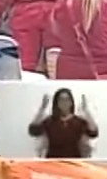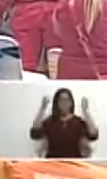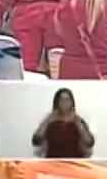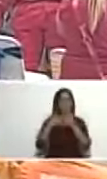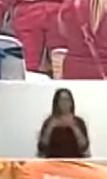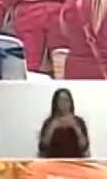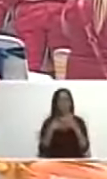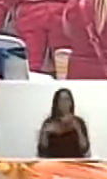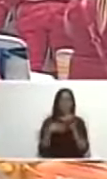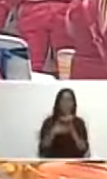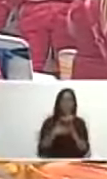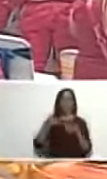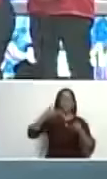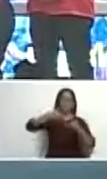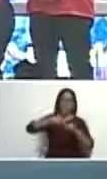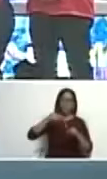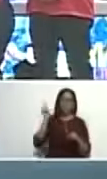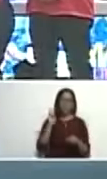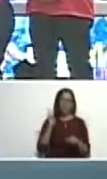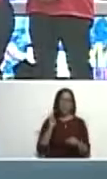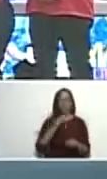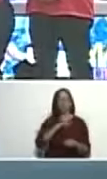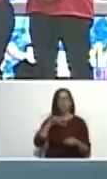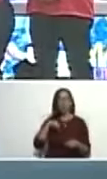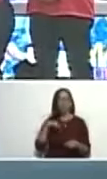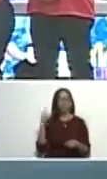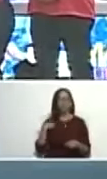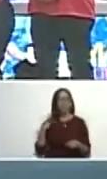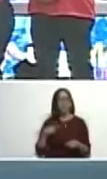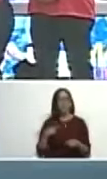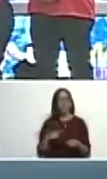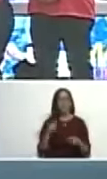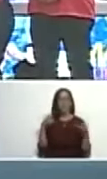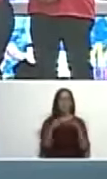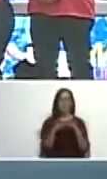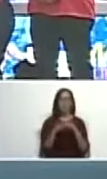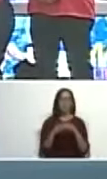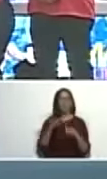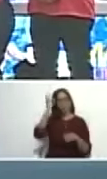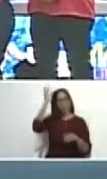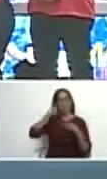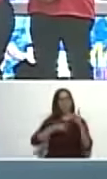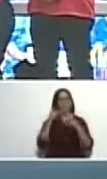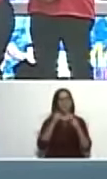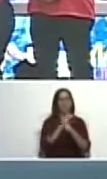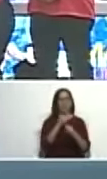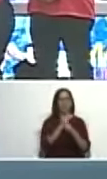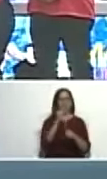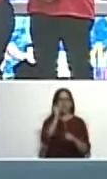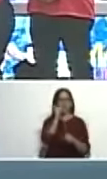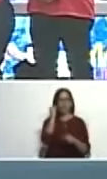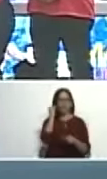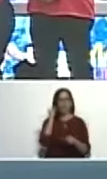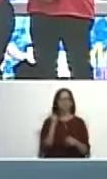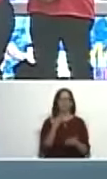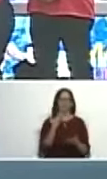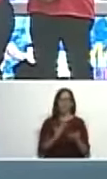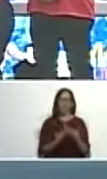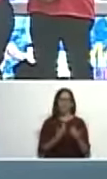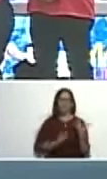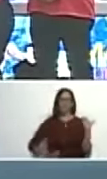contra Petróleos de Venezuela, bueno, nosotros tenemos una vanguardia que son los consejos productivos de trabajadores y trabajadoras, presidente. Muchísimas gracias,